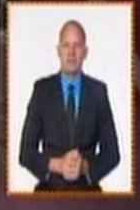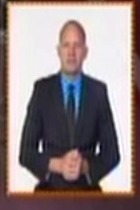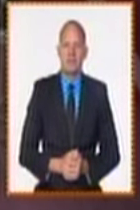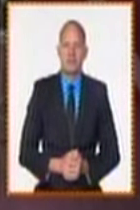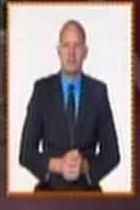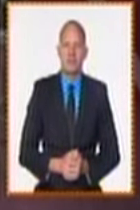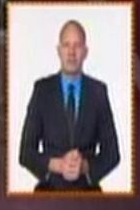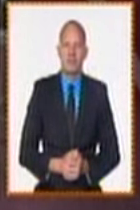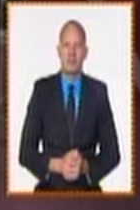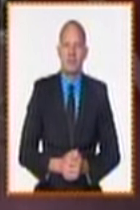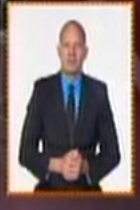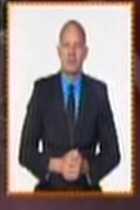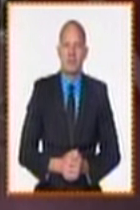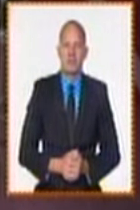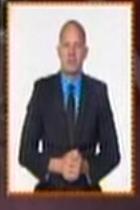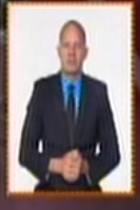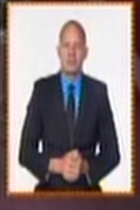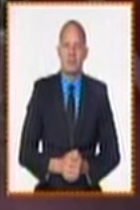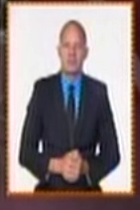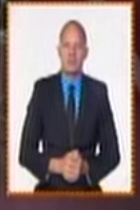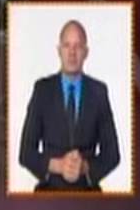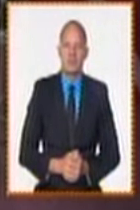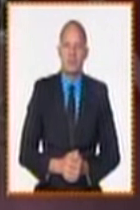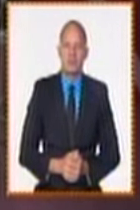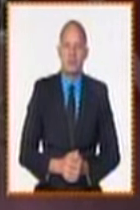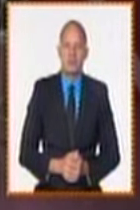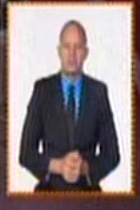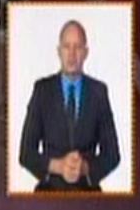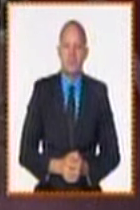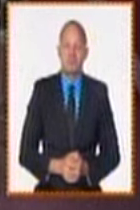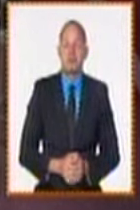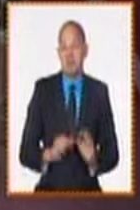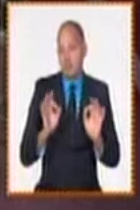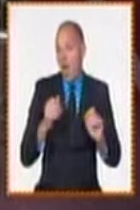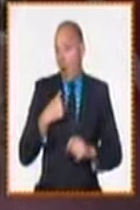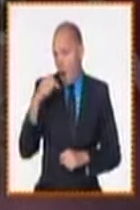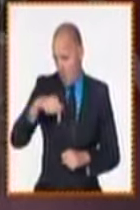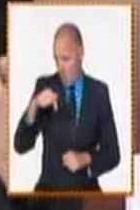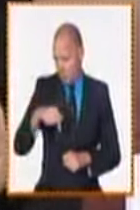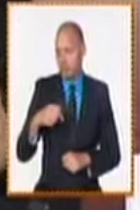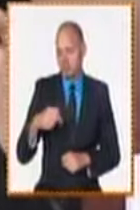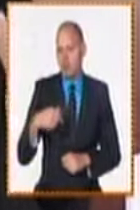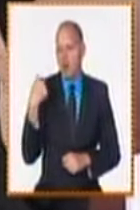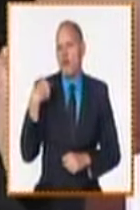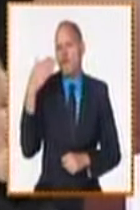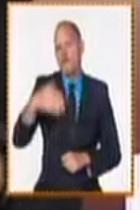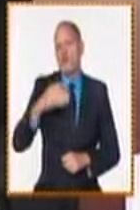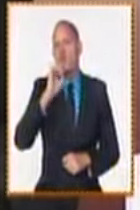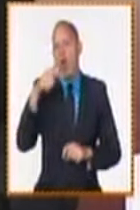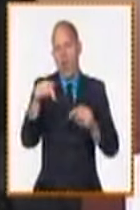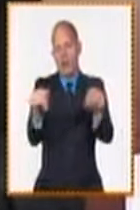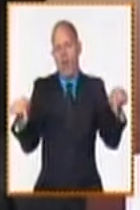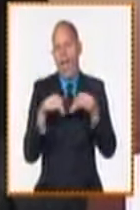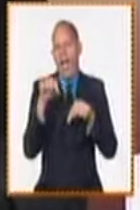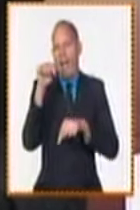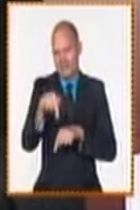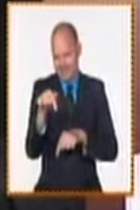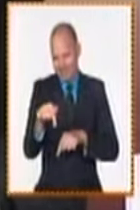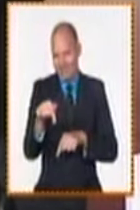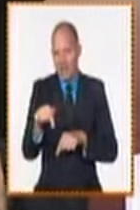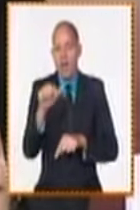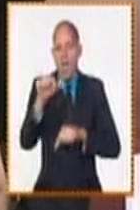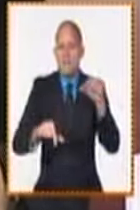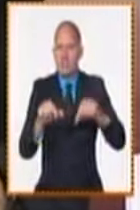Bueno, hoy estuvimos allí en la plaza, allí se entonó esta vez el himno completo, el himno de Bayamo, el himno original,